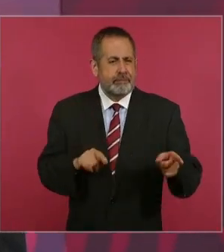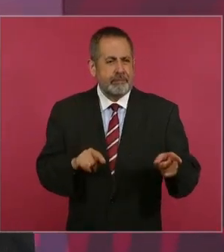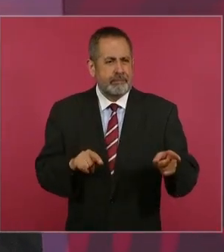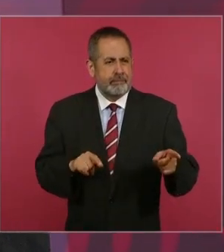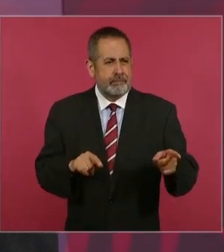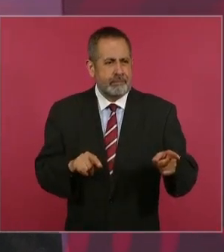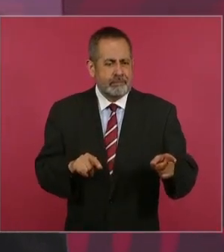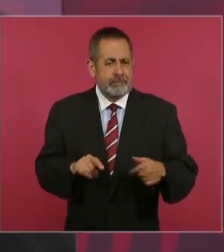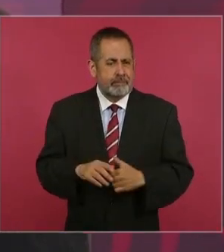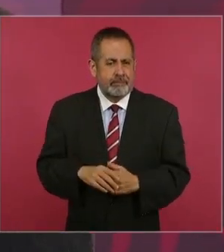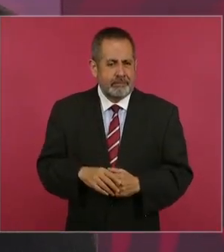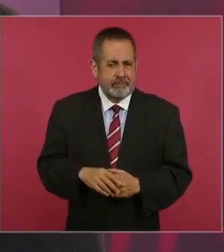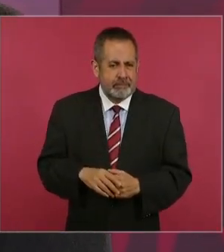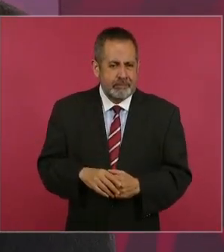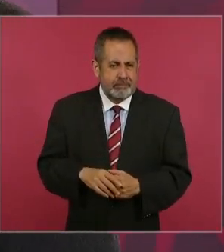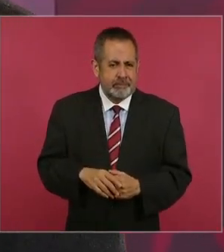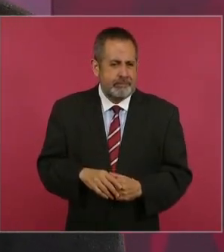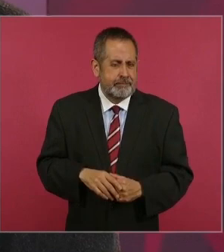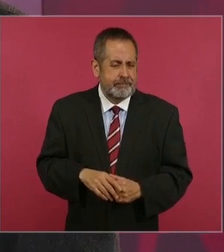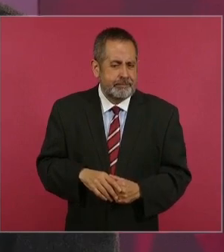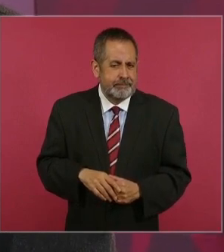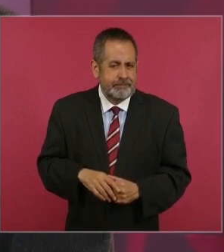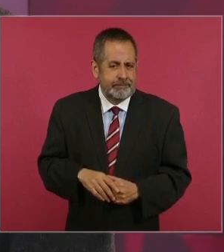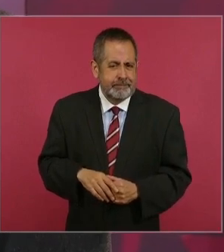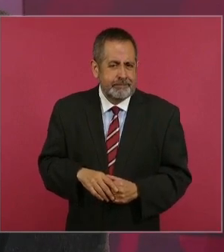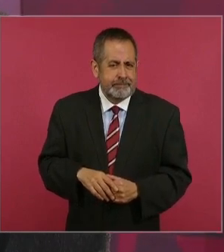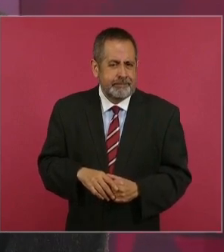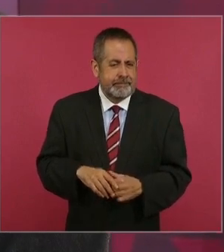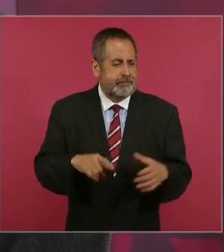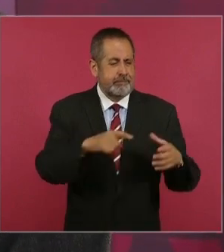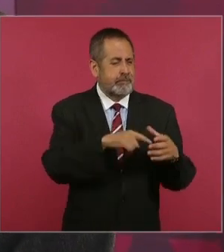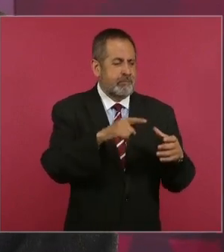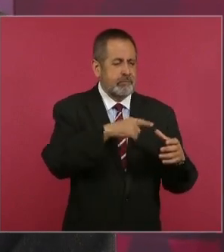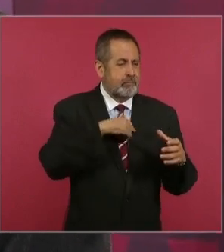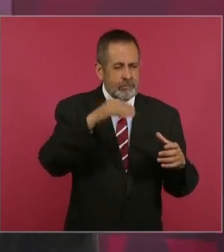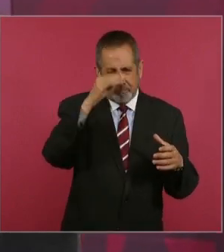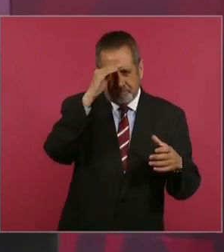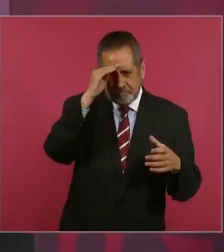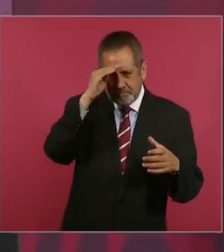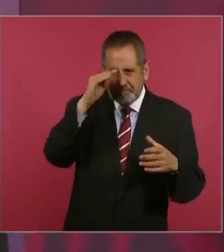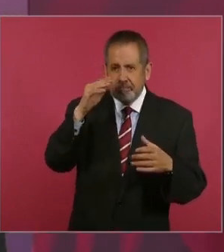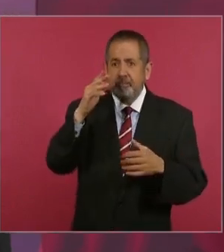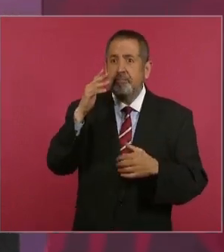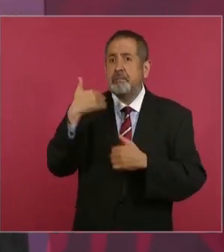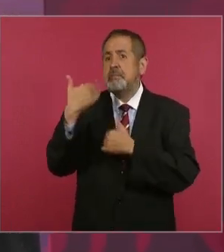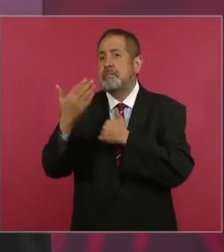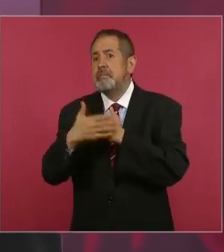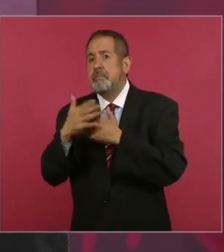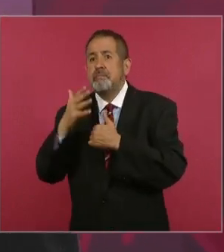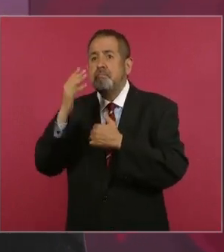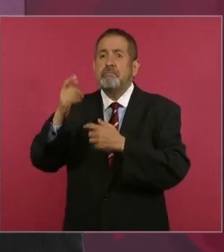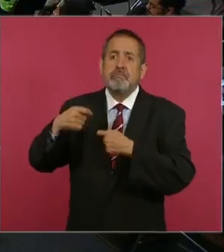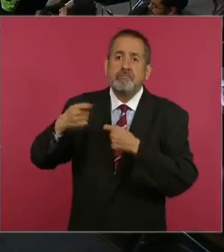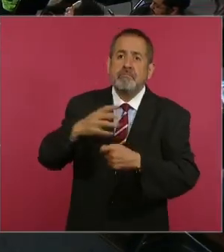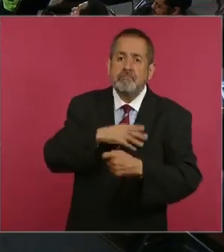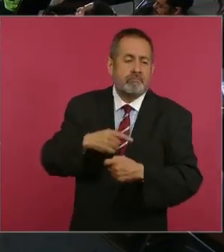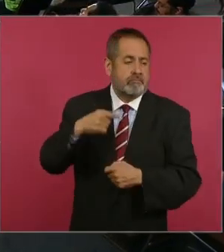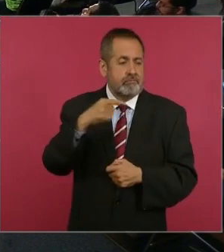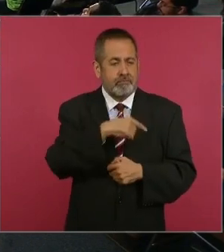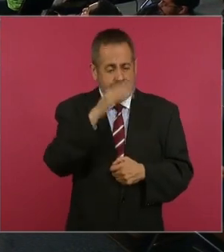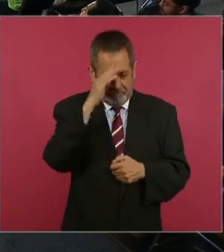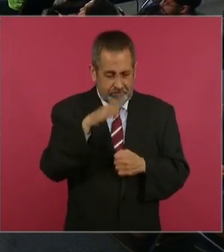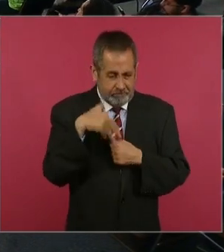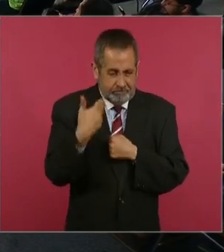churchil no es en la eh próxima generación sino en la